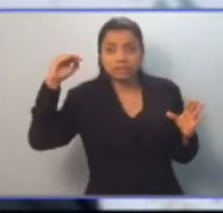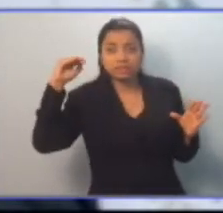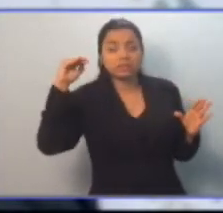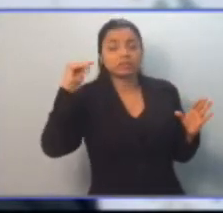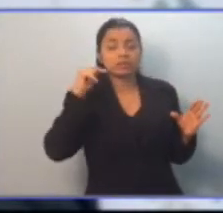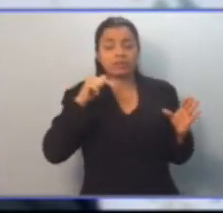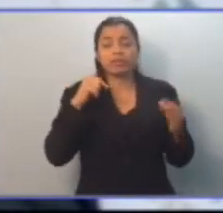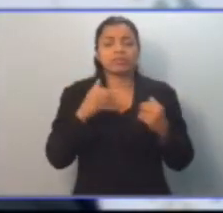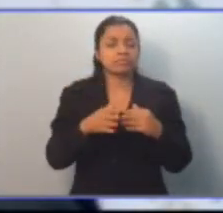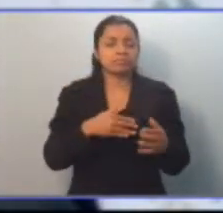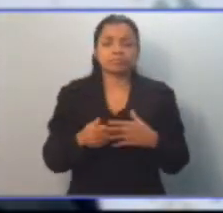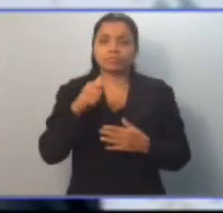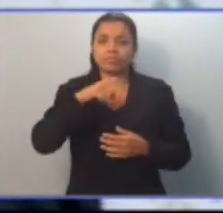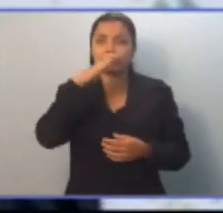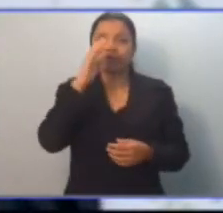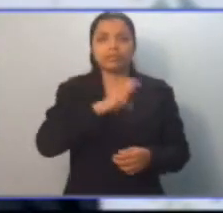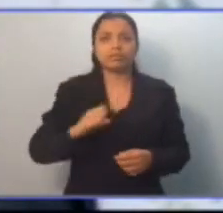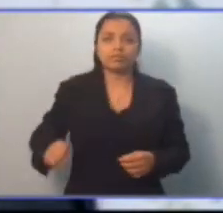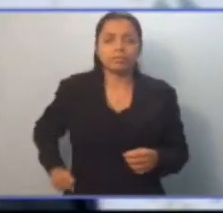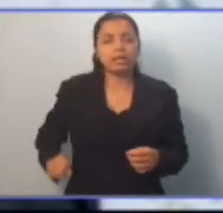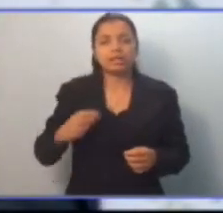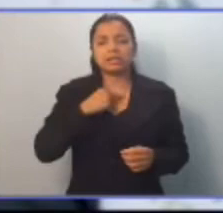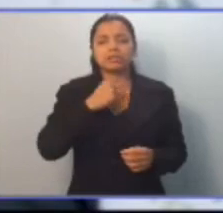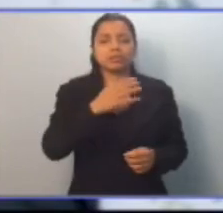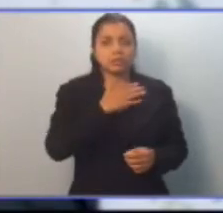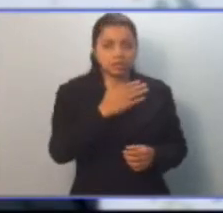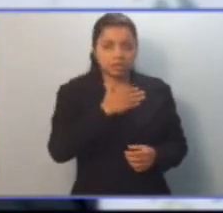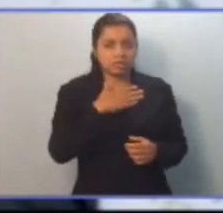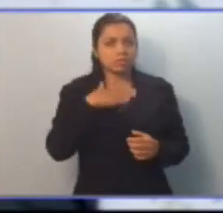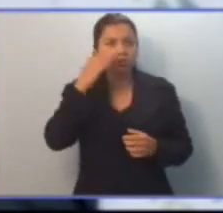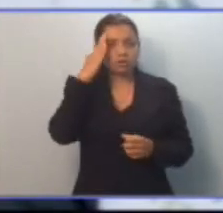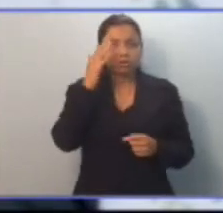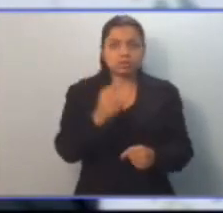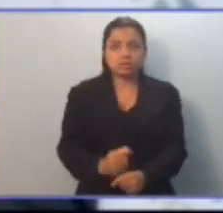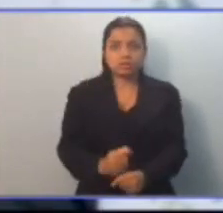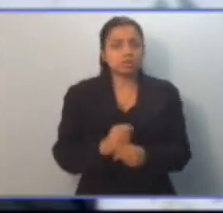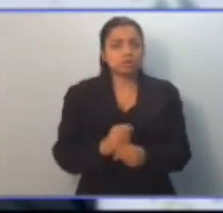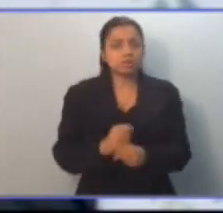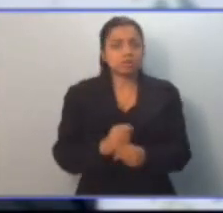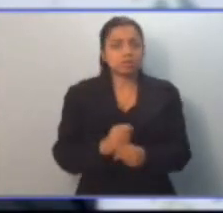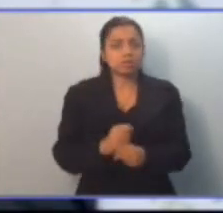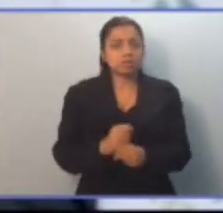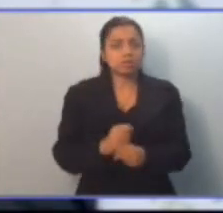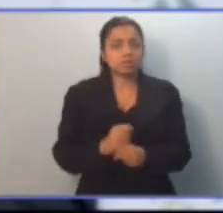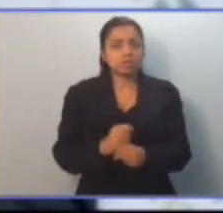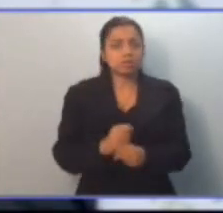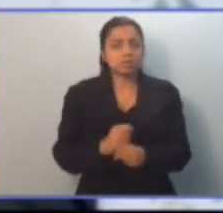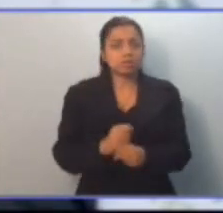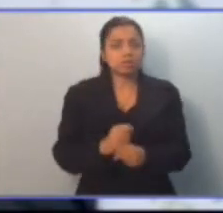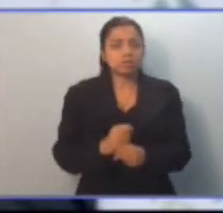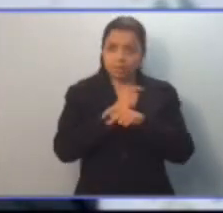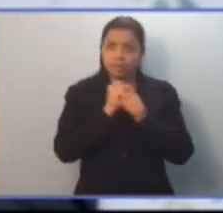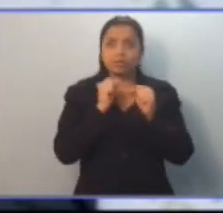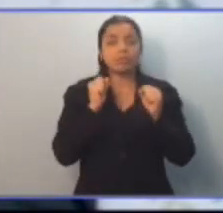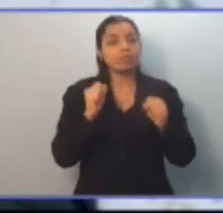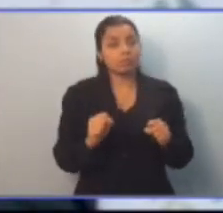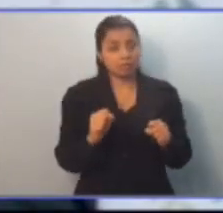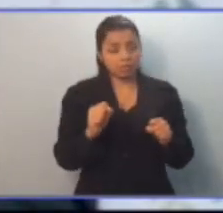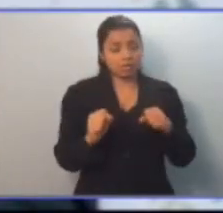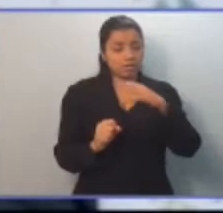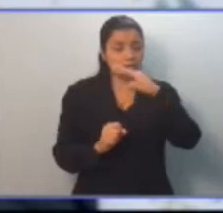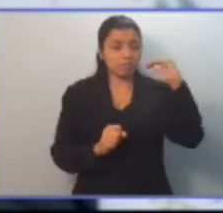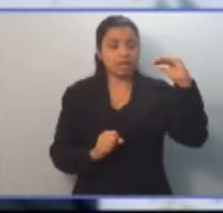que pueda tener este país, estoy convencido que se puede cambiar, que este país puede ser mejor de lo